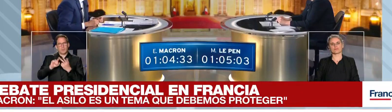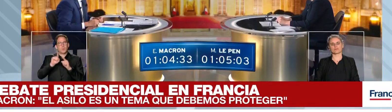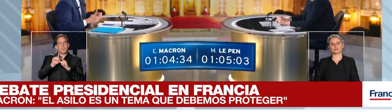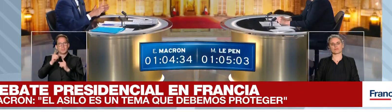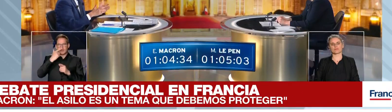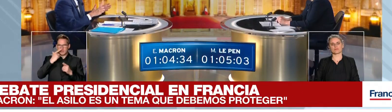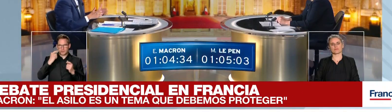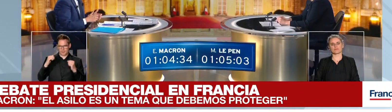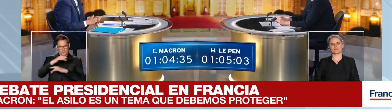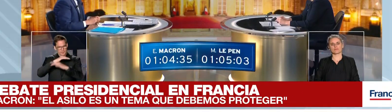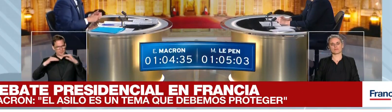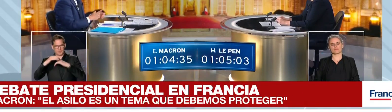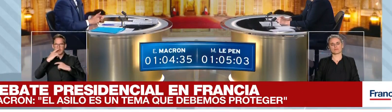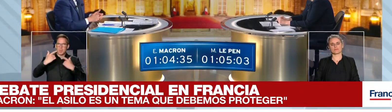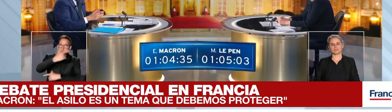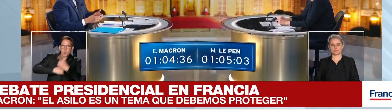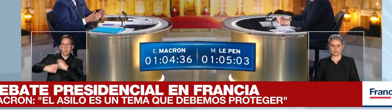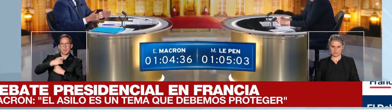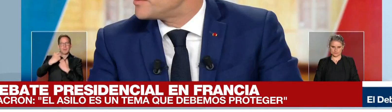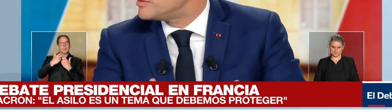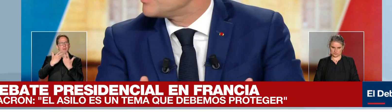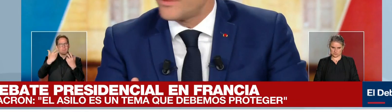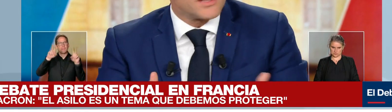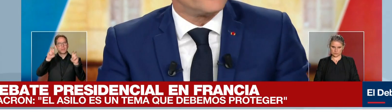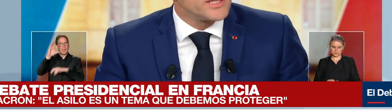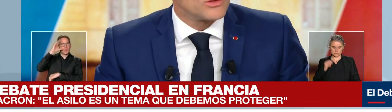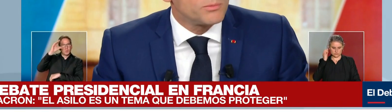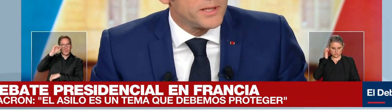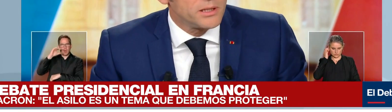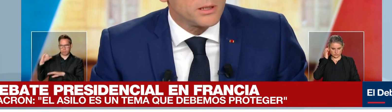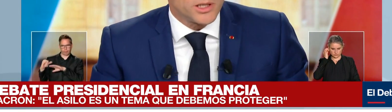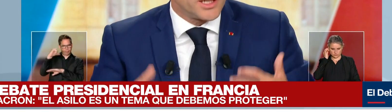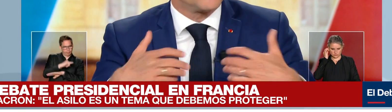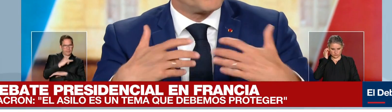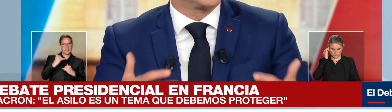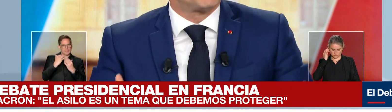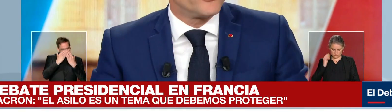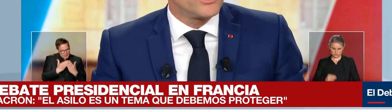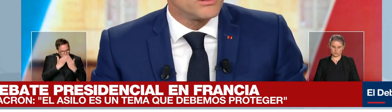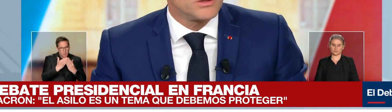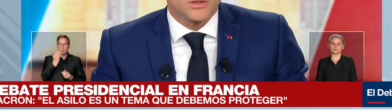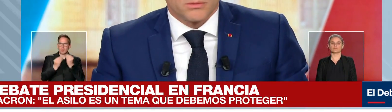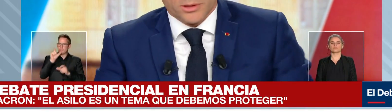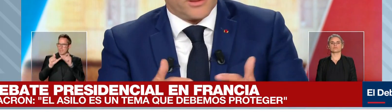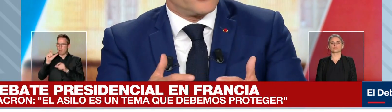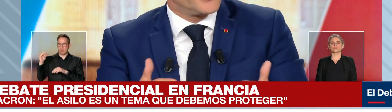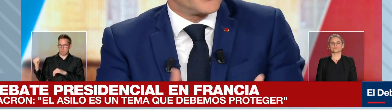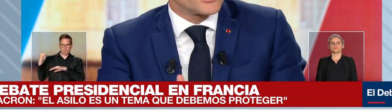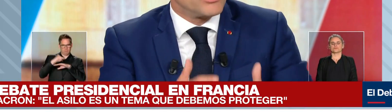económica que necesitamos y que hay que asumir. Tenemos estudiantes, hombres y mujeres que vienen a trabajar y que ayudan